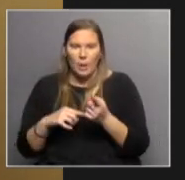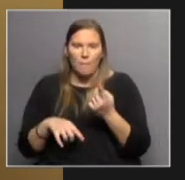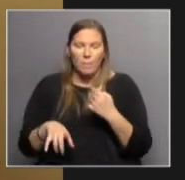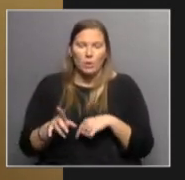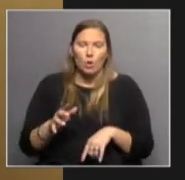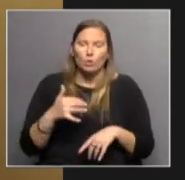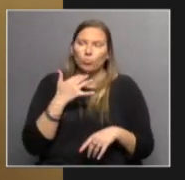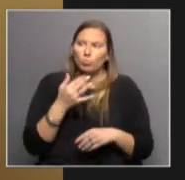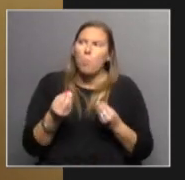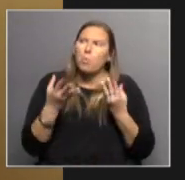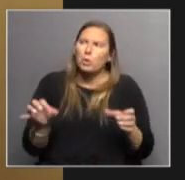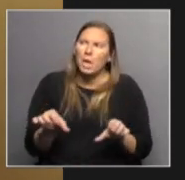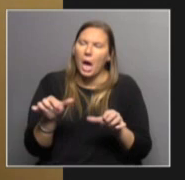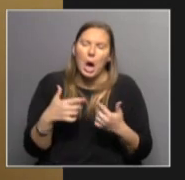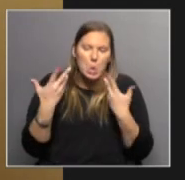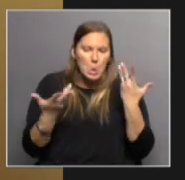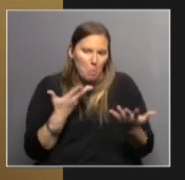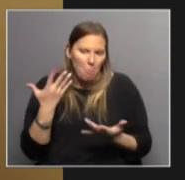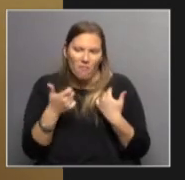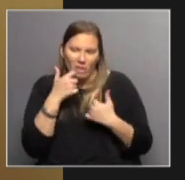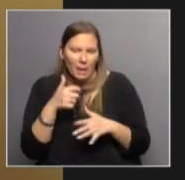daban mucho sentido a lo que hacían. Entonces,